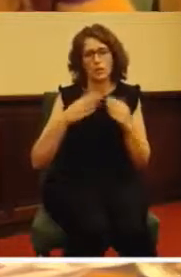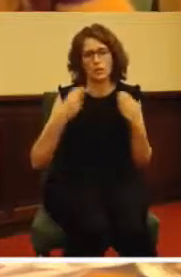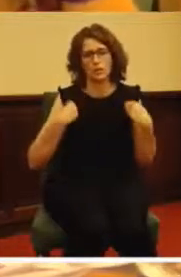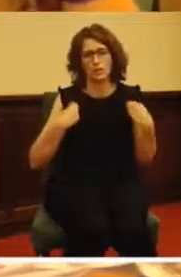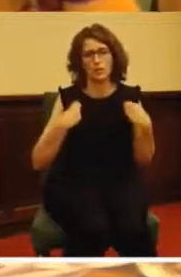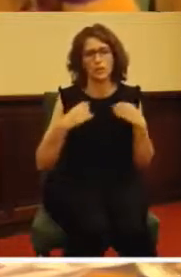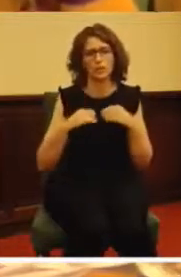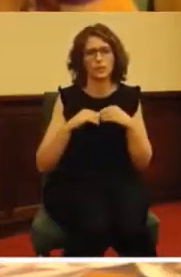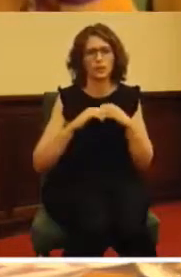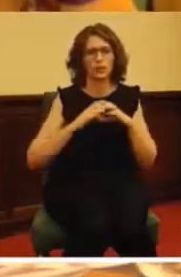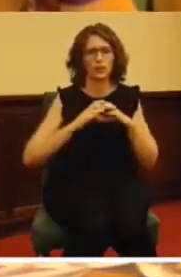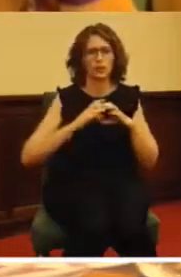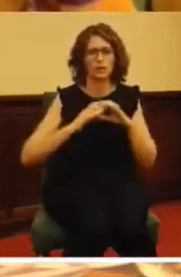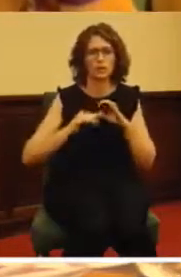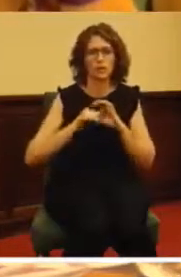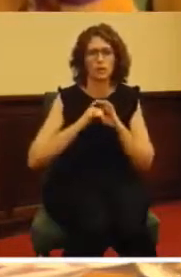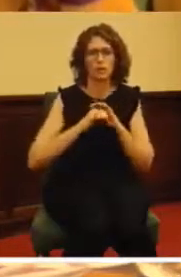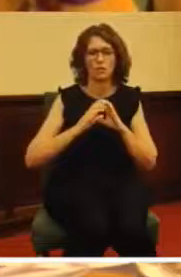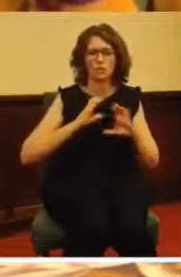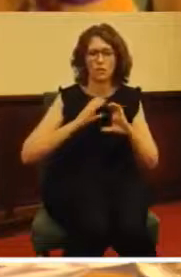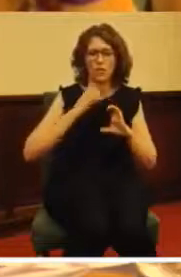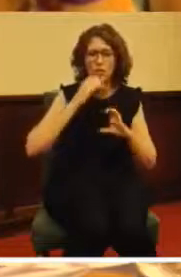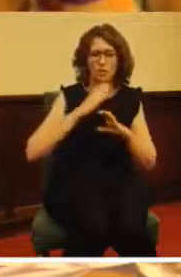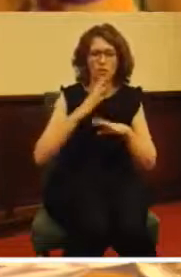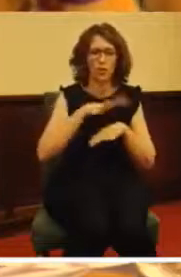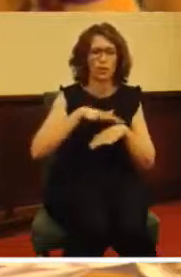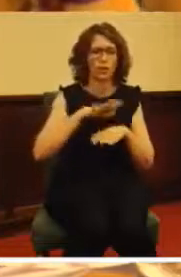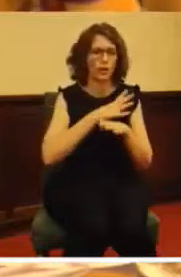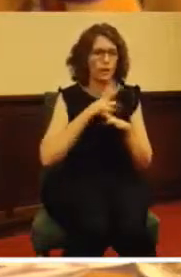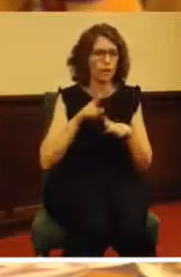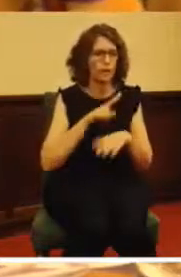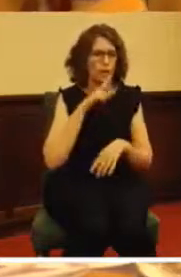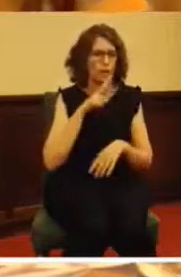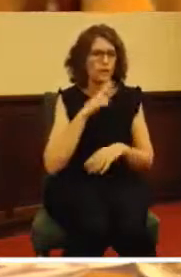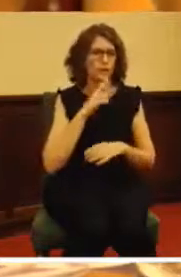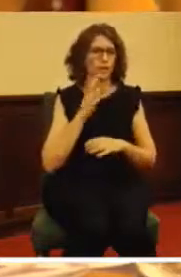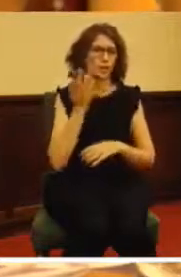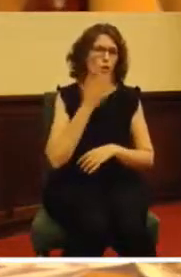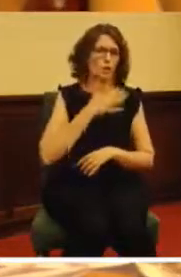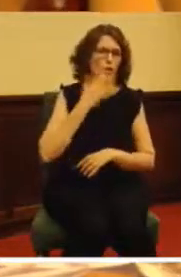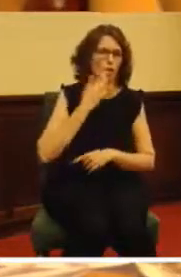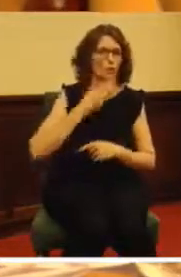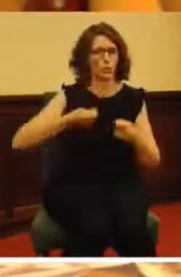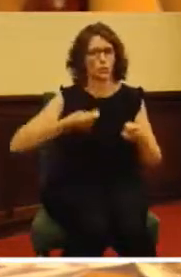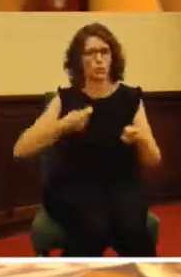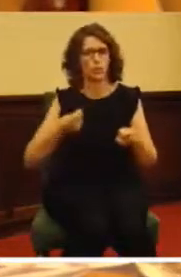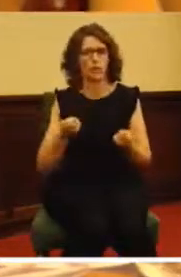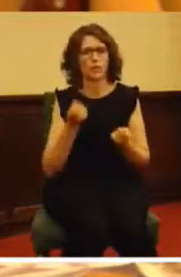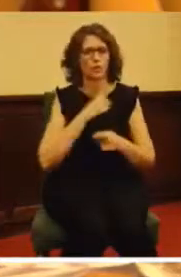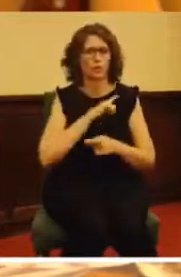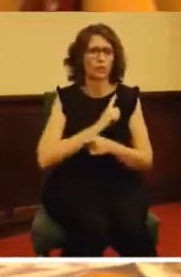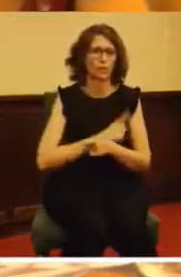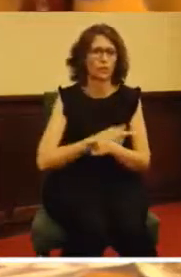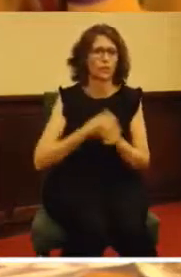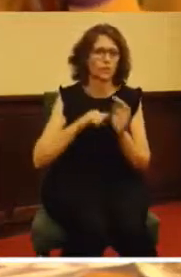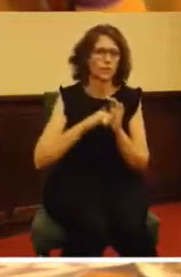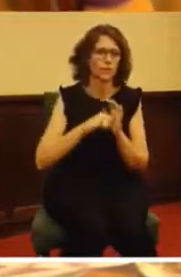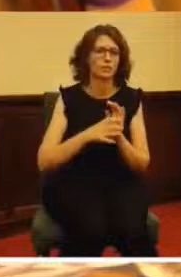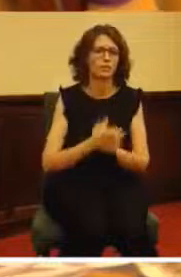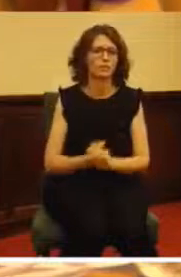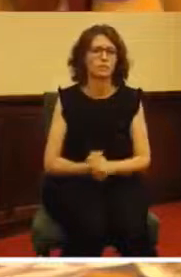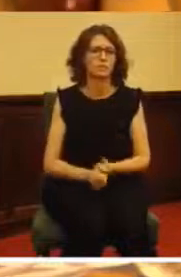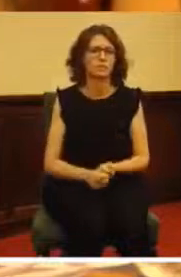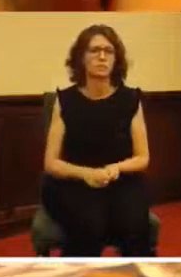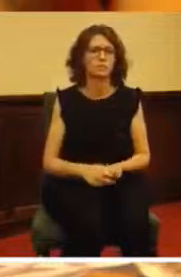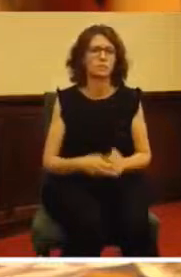esté bien comunicada, si tiene comercios, zonas verdes, colegios, instalaciones deportivas, etcétera, etcétera. Como les